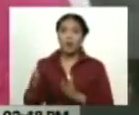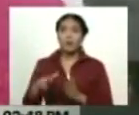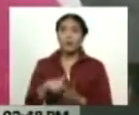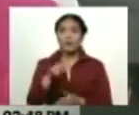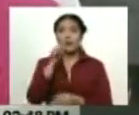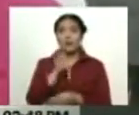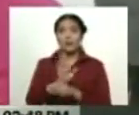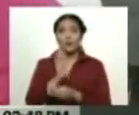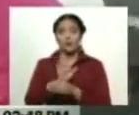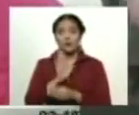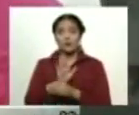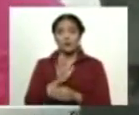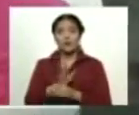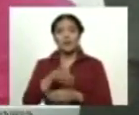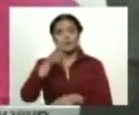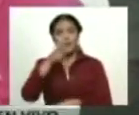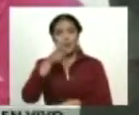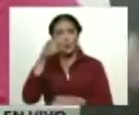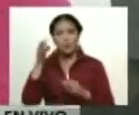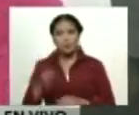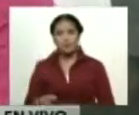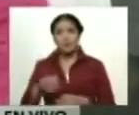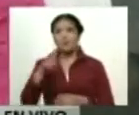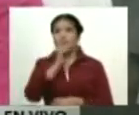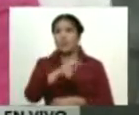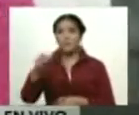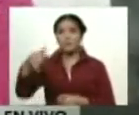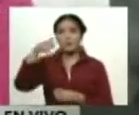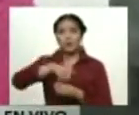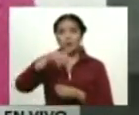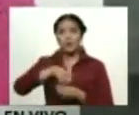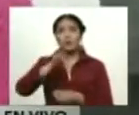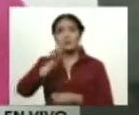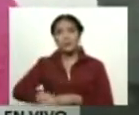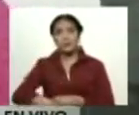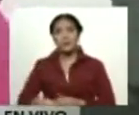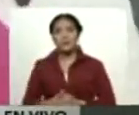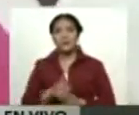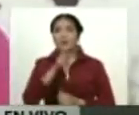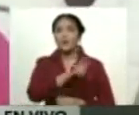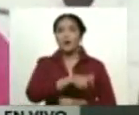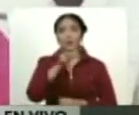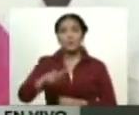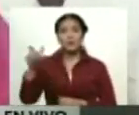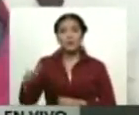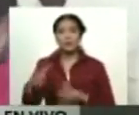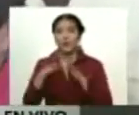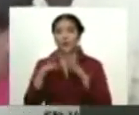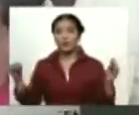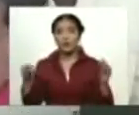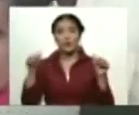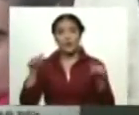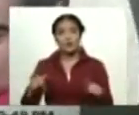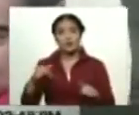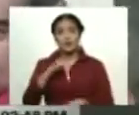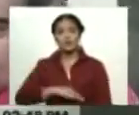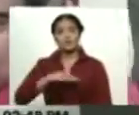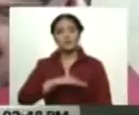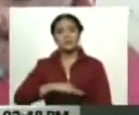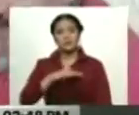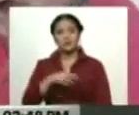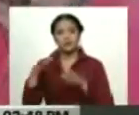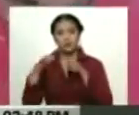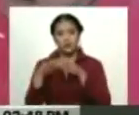custodiar la seguridad tanto de los votantes como del personal que se encuentra en esta misión